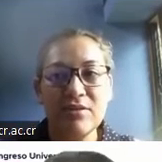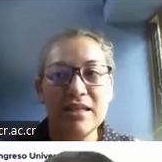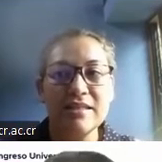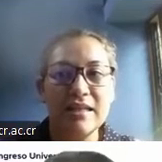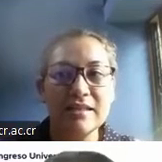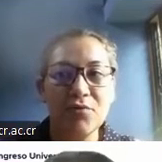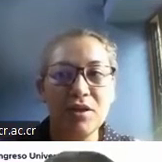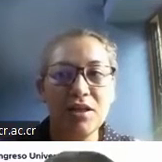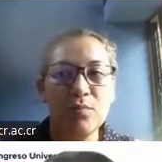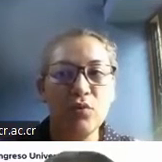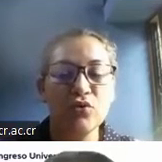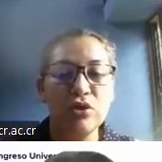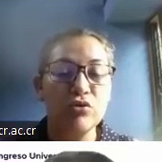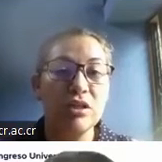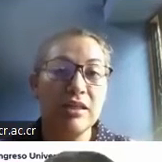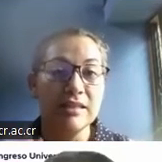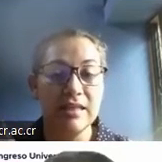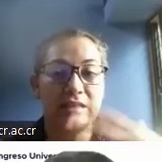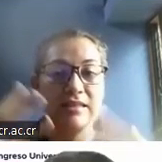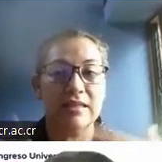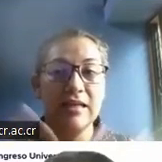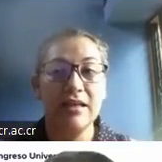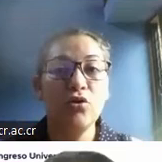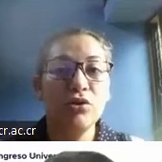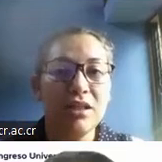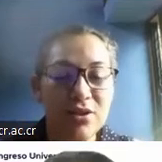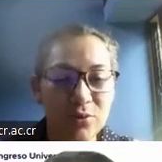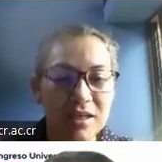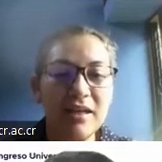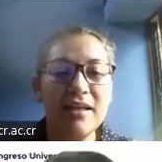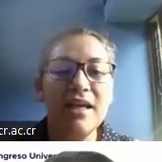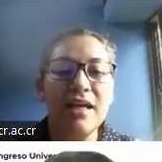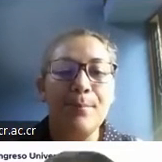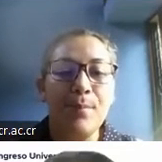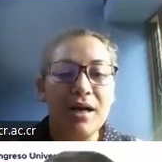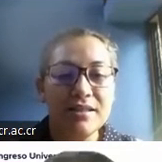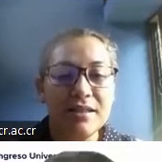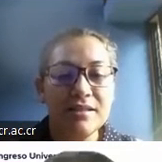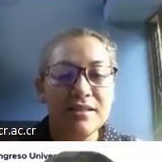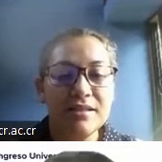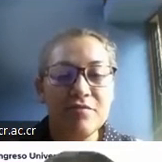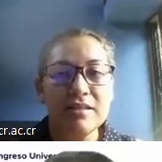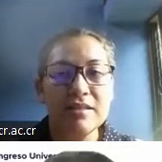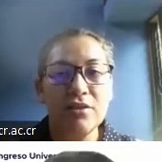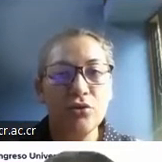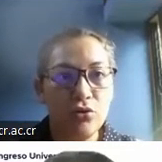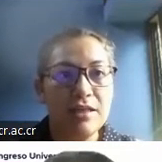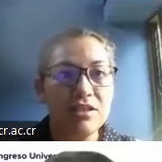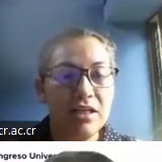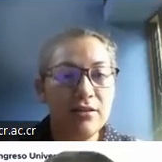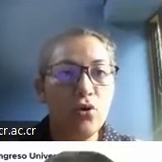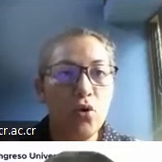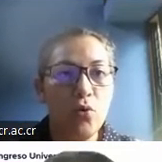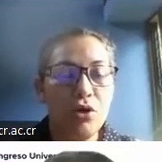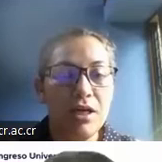las actividades en las que requerimos que ustedes generen contenido, ¿verdad? Van a estarse realizando tanto